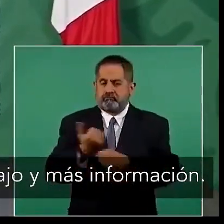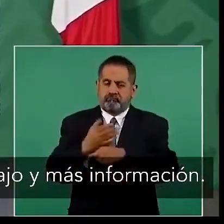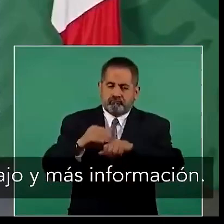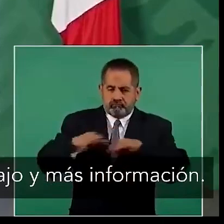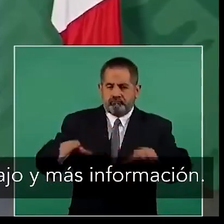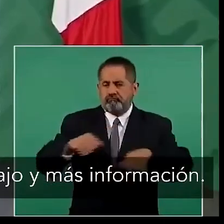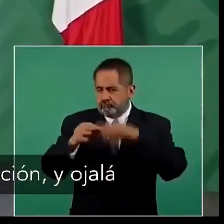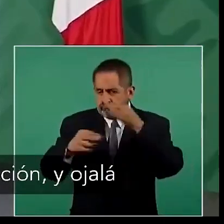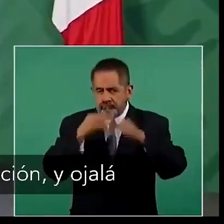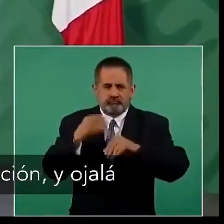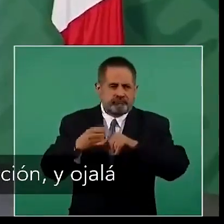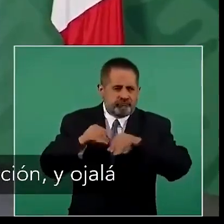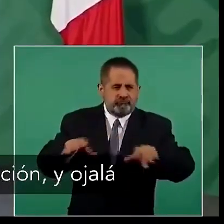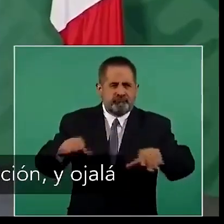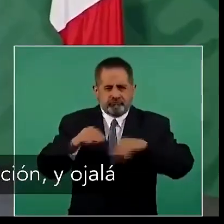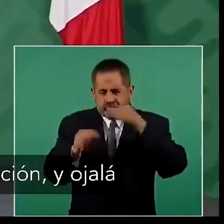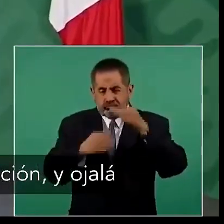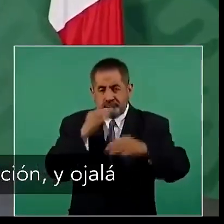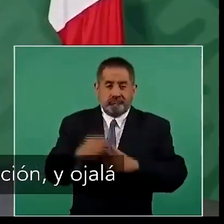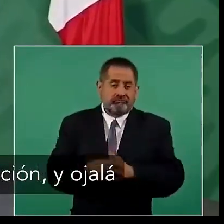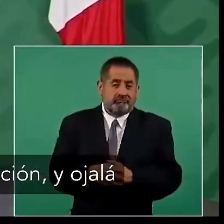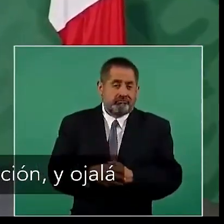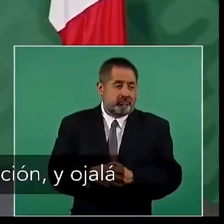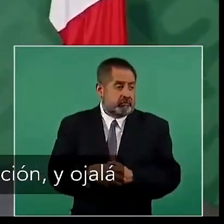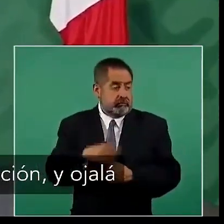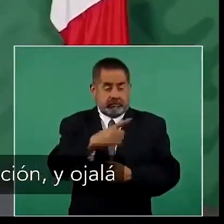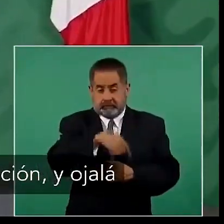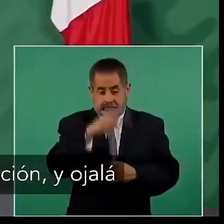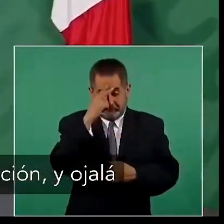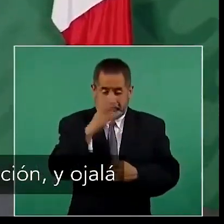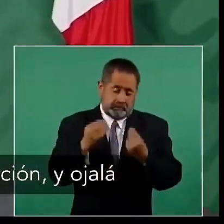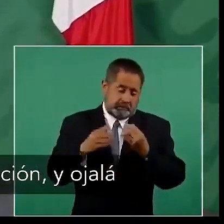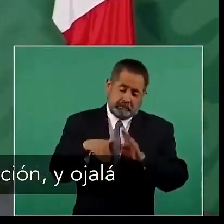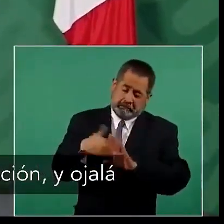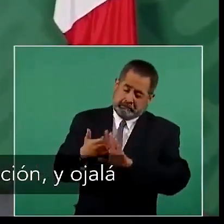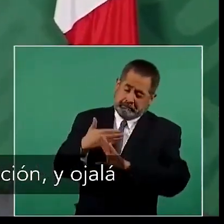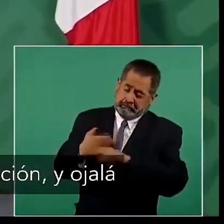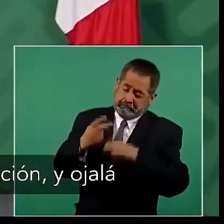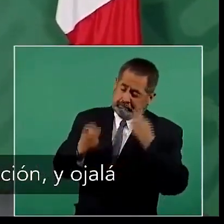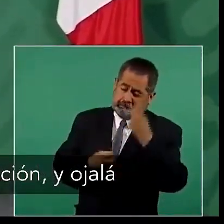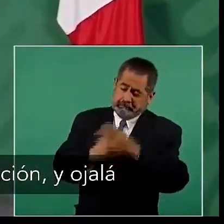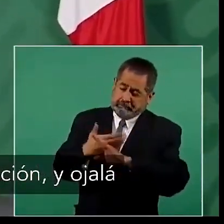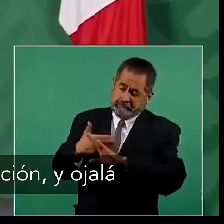información. Fue mucho el bombardeo